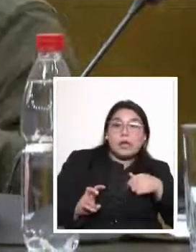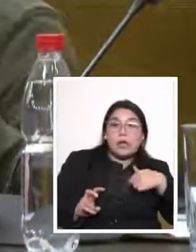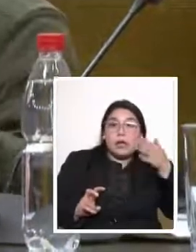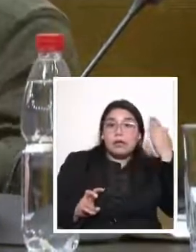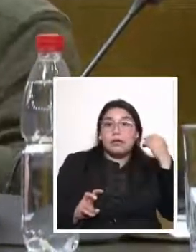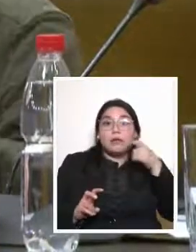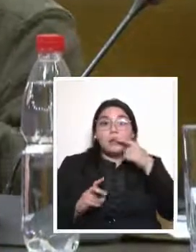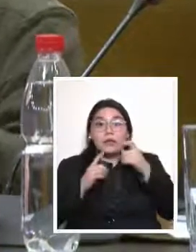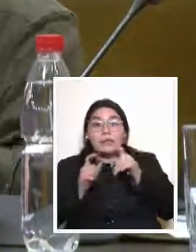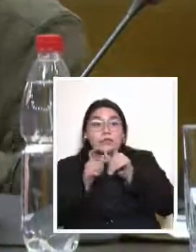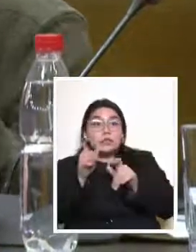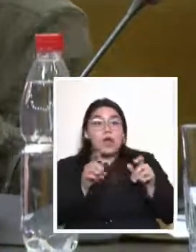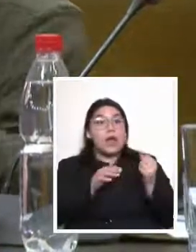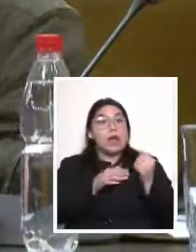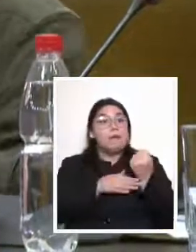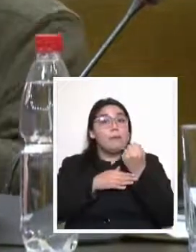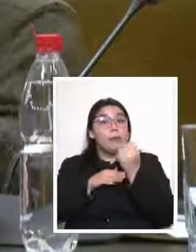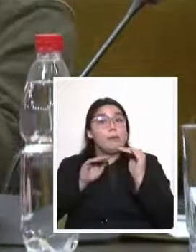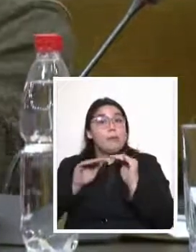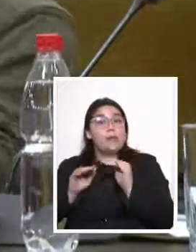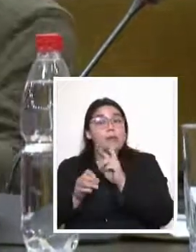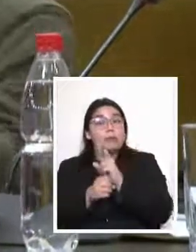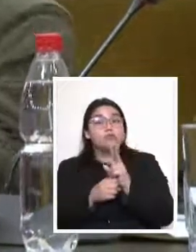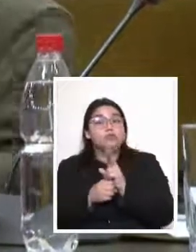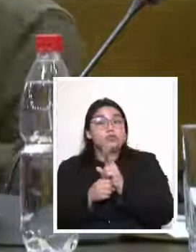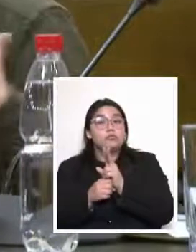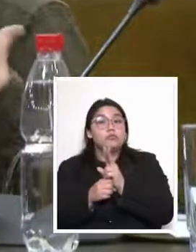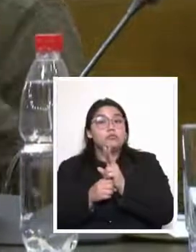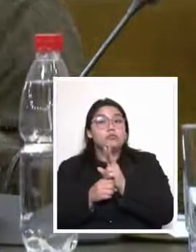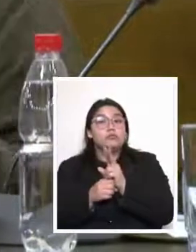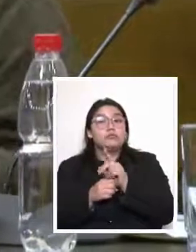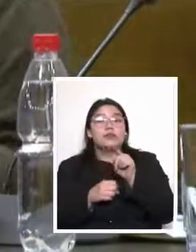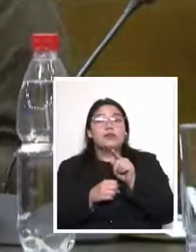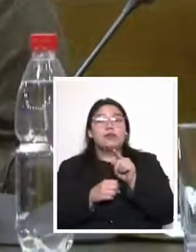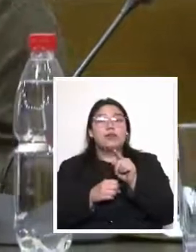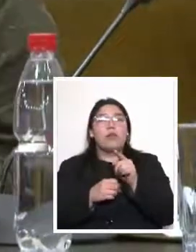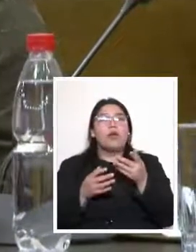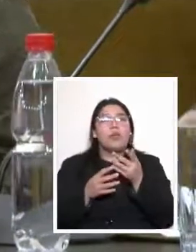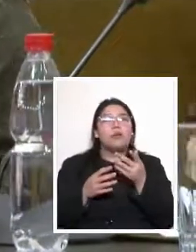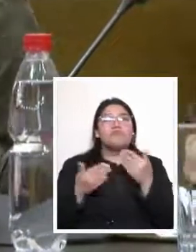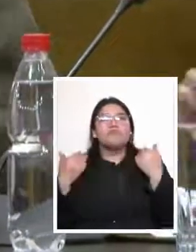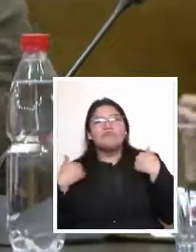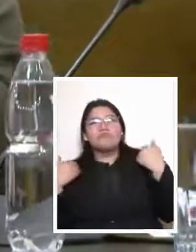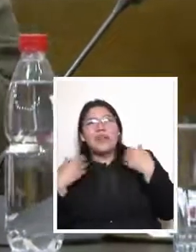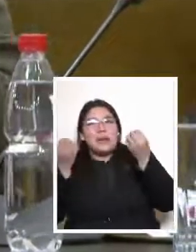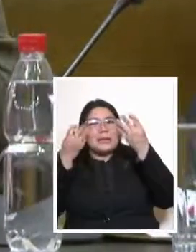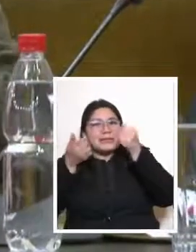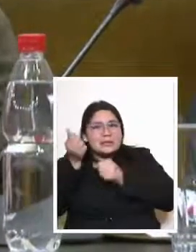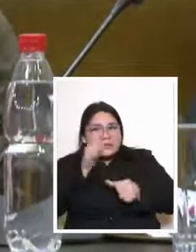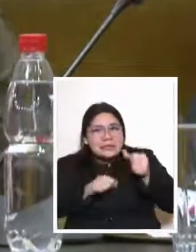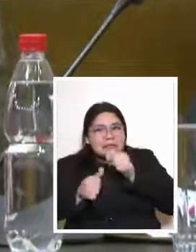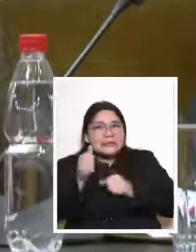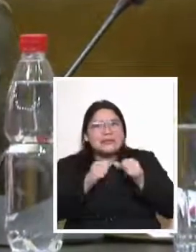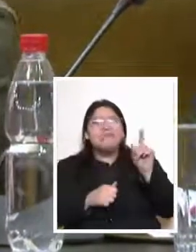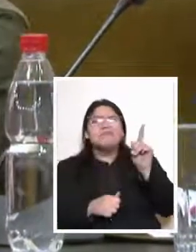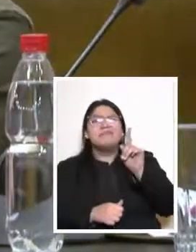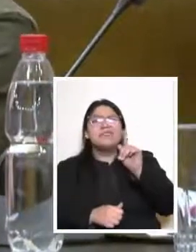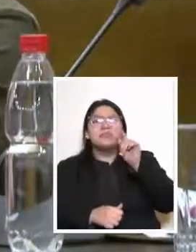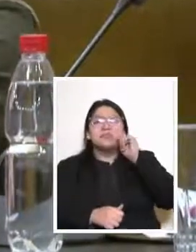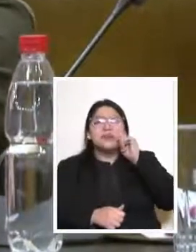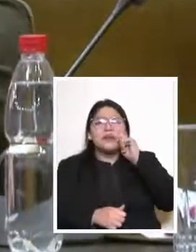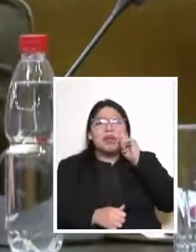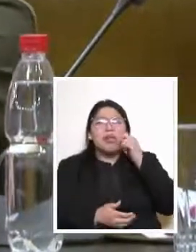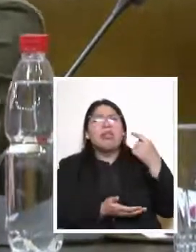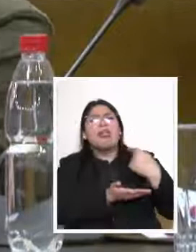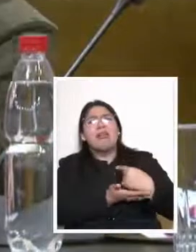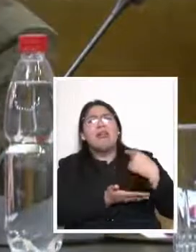este tipo de implementación de prácticas indagatorias para aprender ciencias activamente y no que te enseñen las